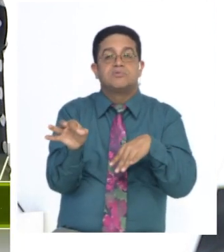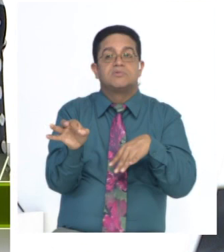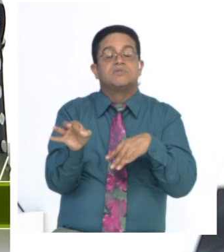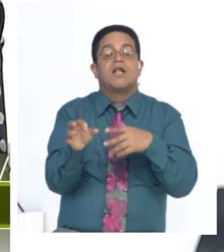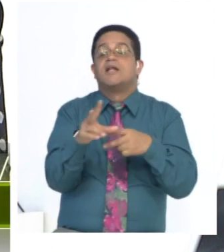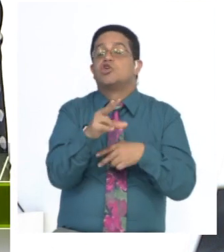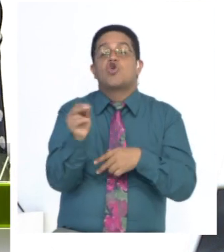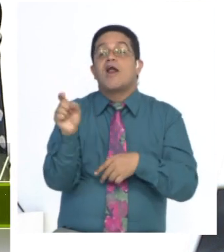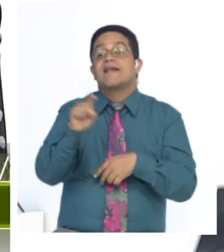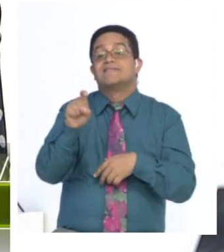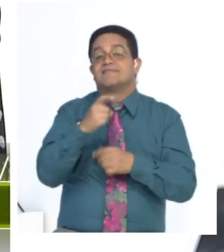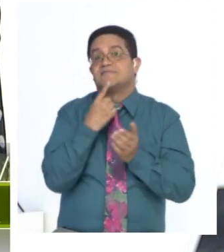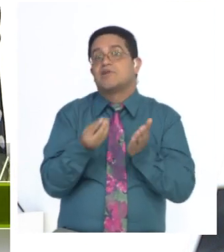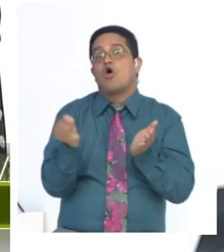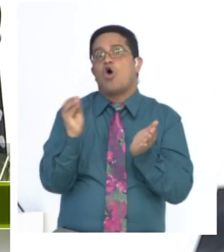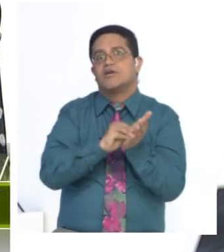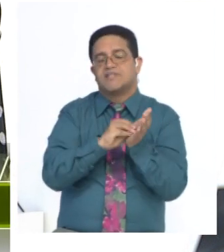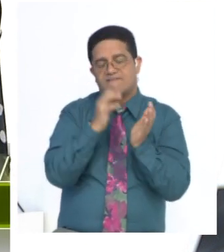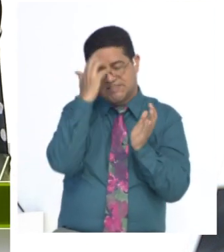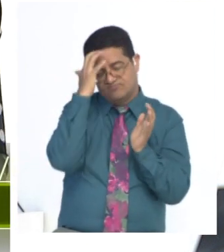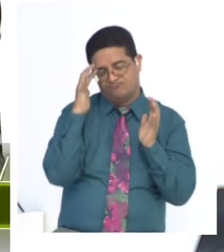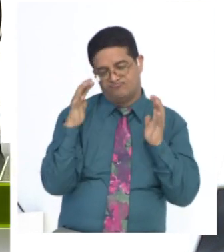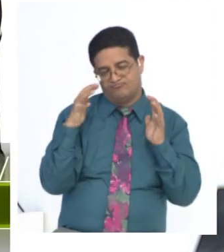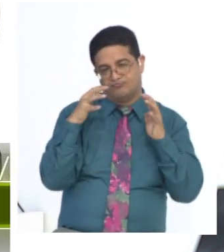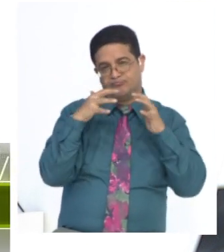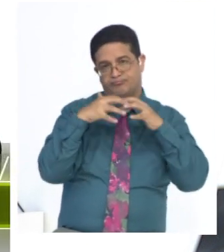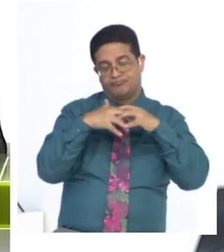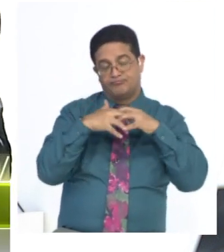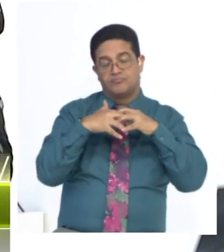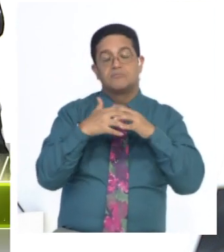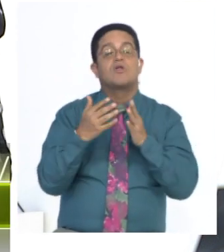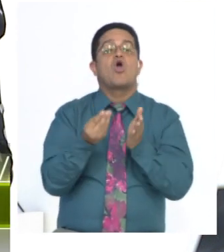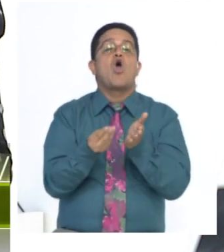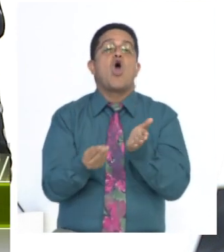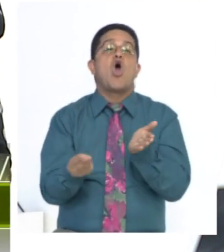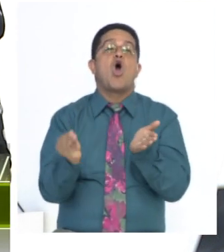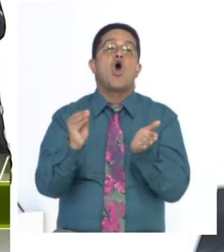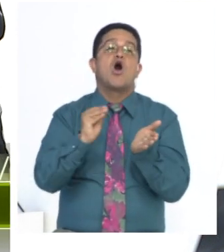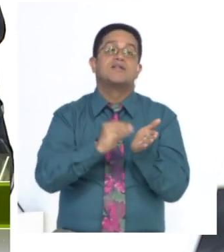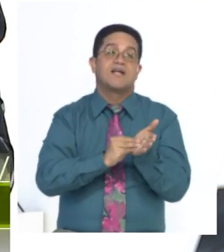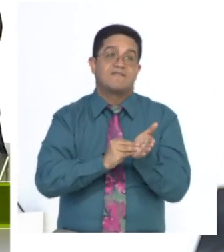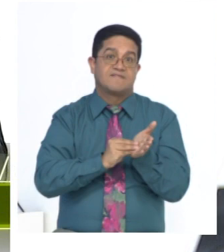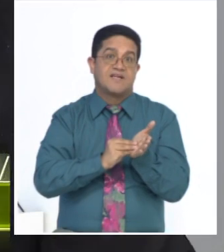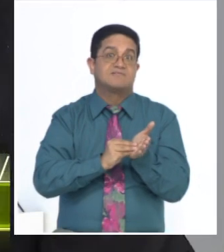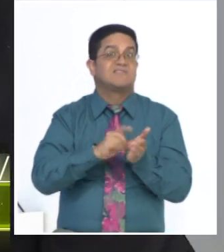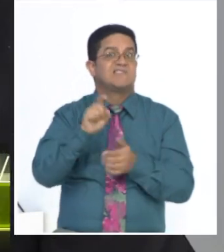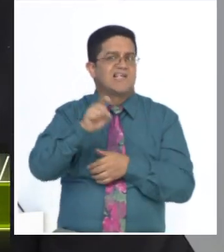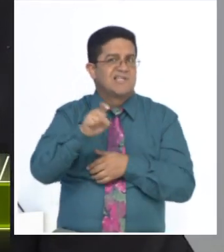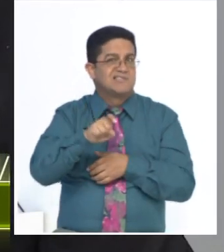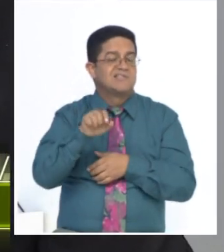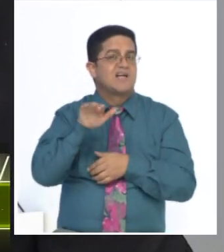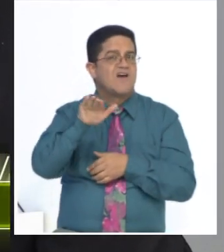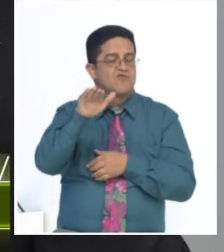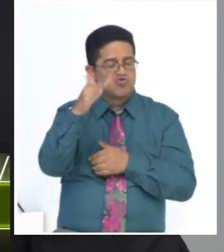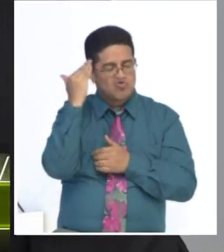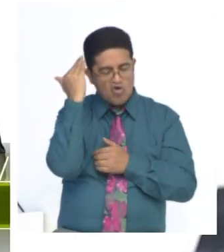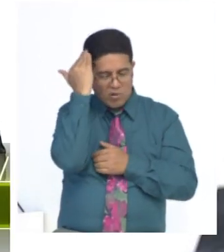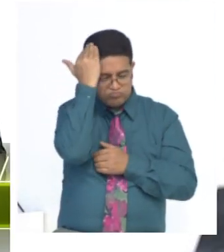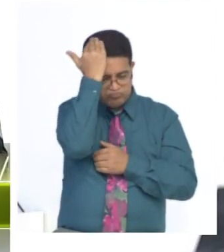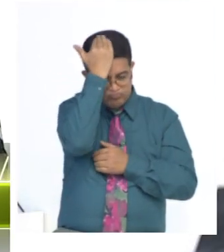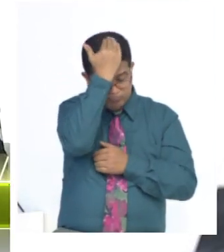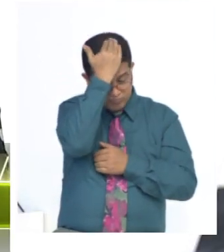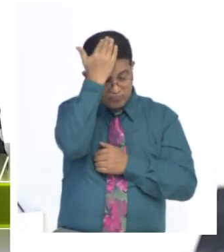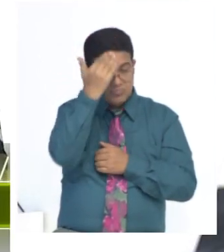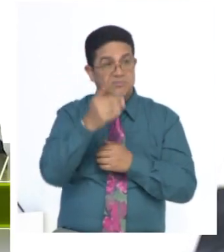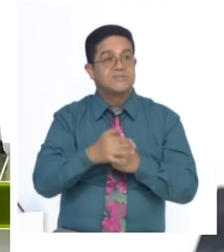debe tener tratamiento este paciente. Coadyuvante nuevamente. Nuevamente hay que volver a abrir el paciente para colocar una malla luego con el paso del